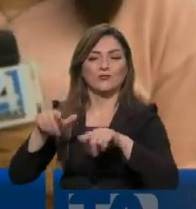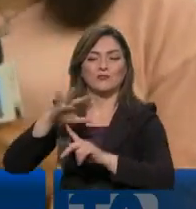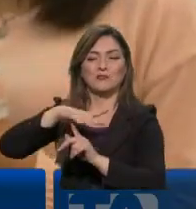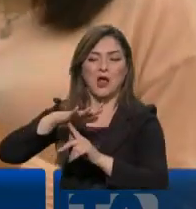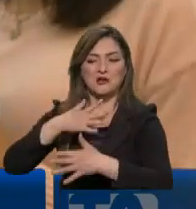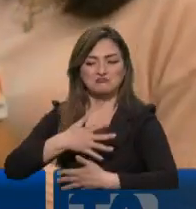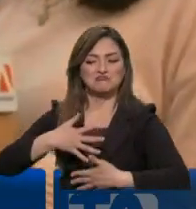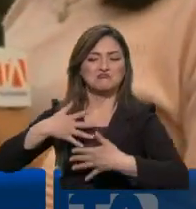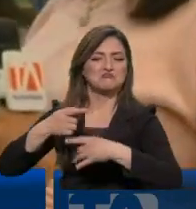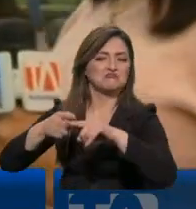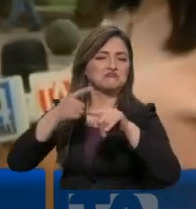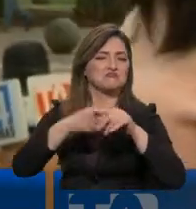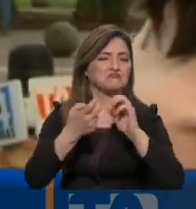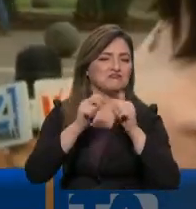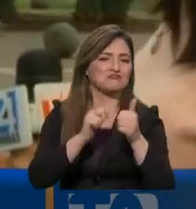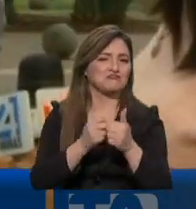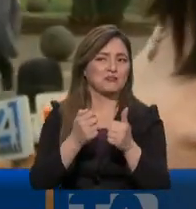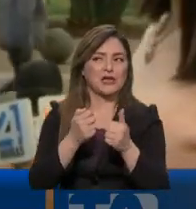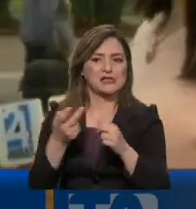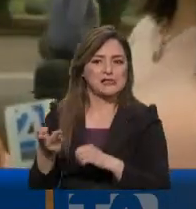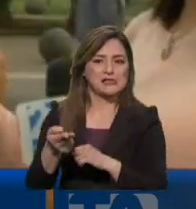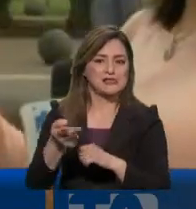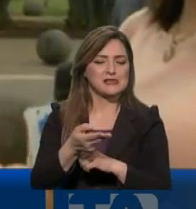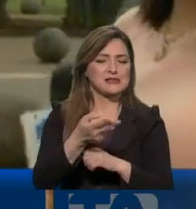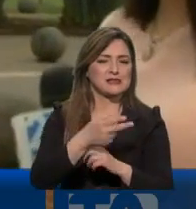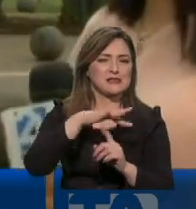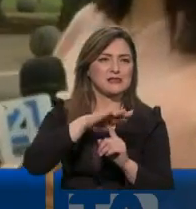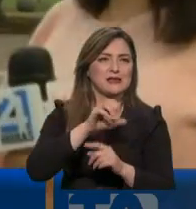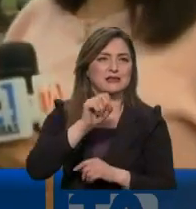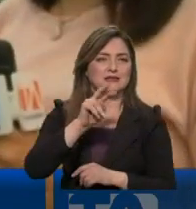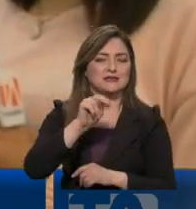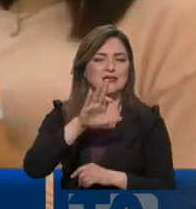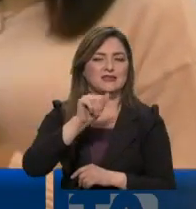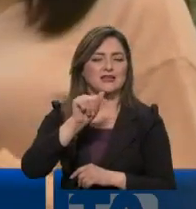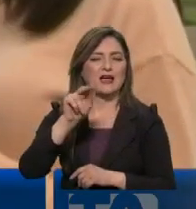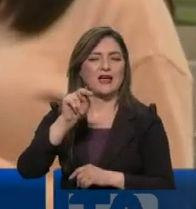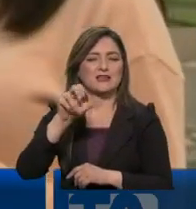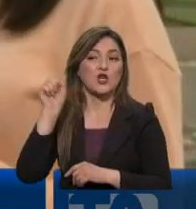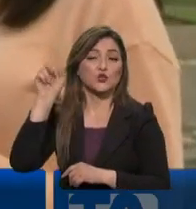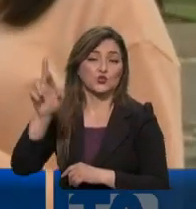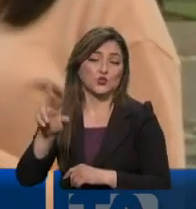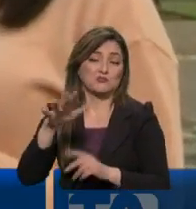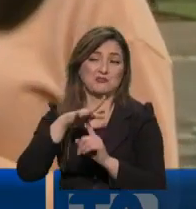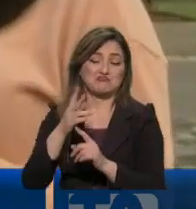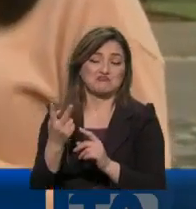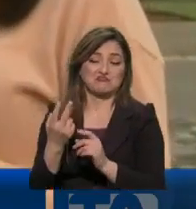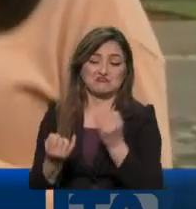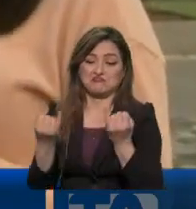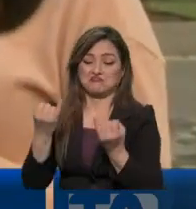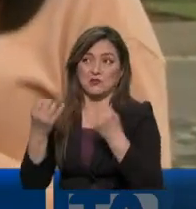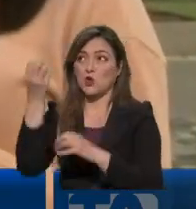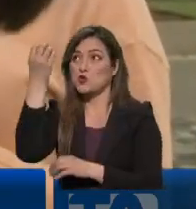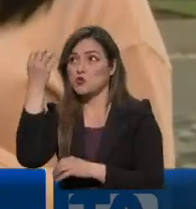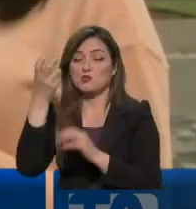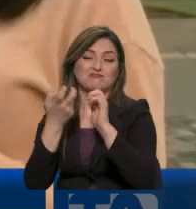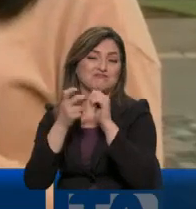varios inconvenientes en varios parques de la capital, en el Parque Santana y en otros del sur de la ciudad, por el tema de las